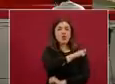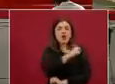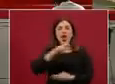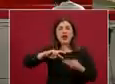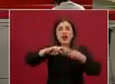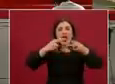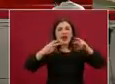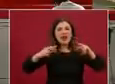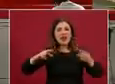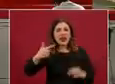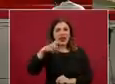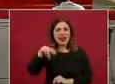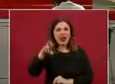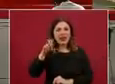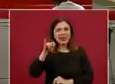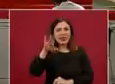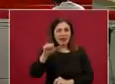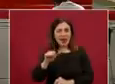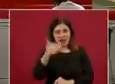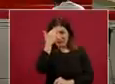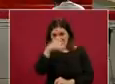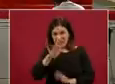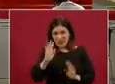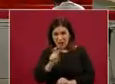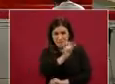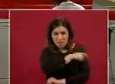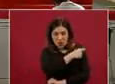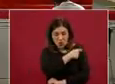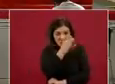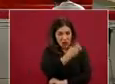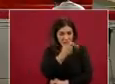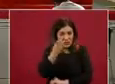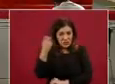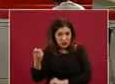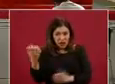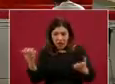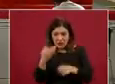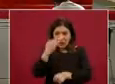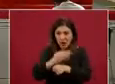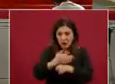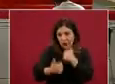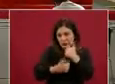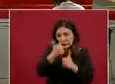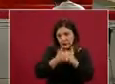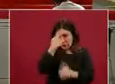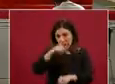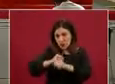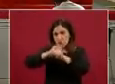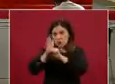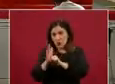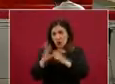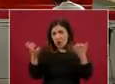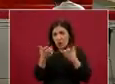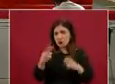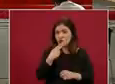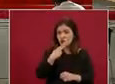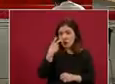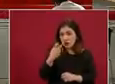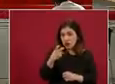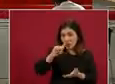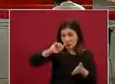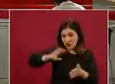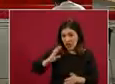genéticas, que saber si el uso de vacunas genéticas, varias de las vacunas que se han desarrollado ahora para COVID están empleando este nuevo